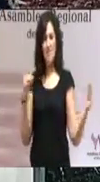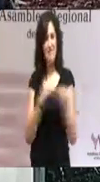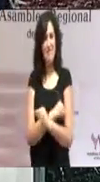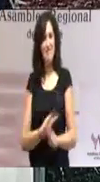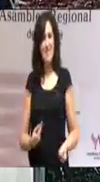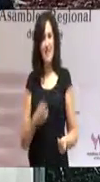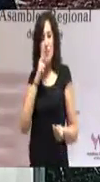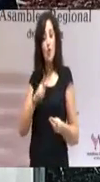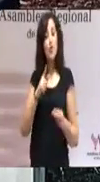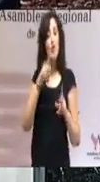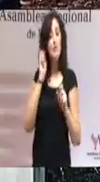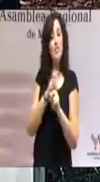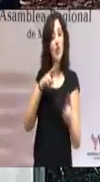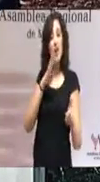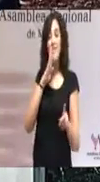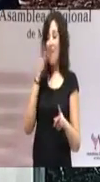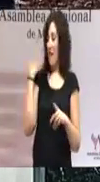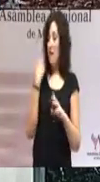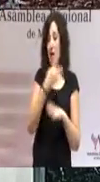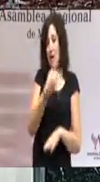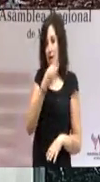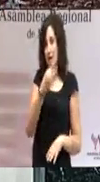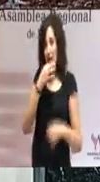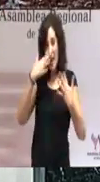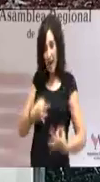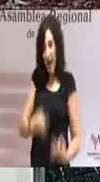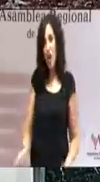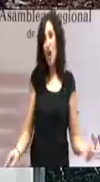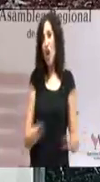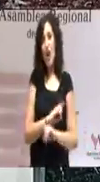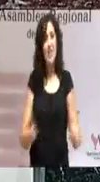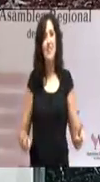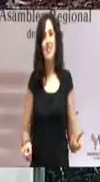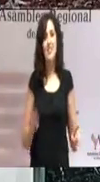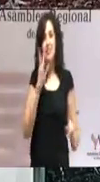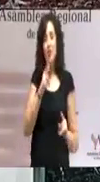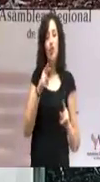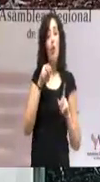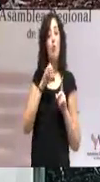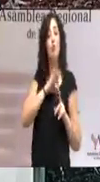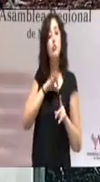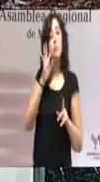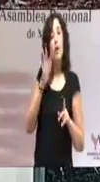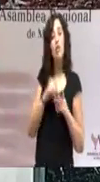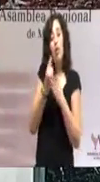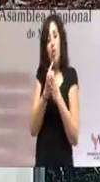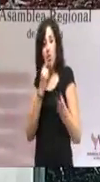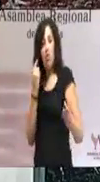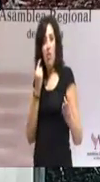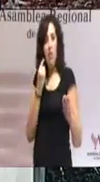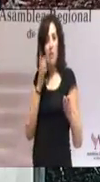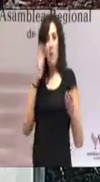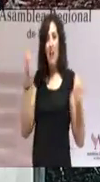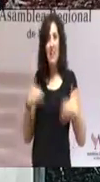visión irreal de la situación. Por eso decíamos ayer, usted está aislado, se le ha parado el